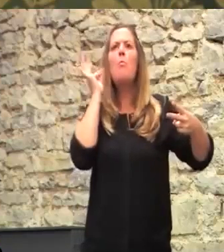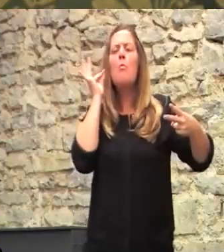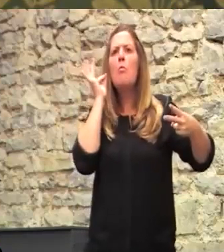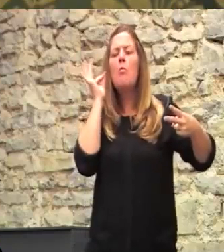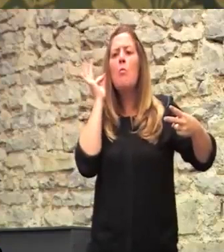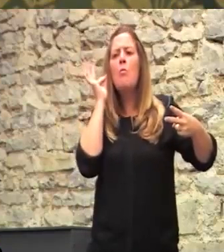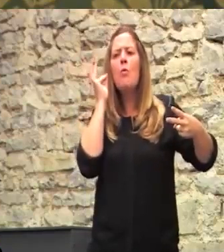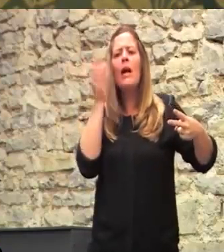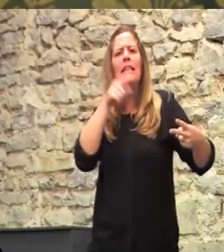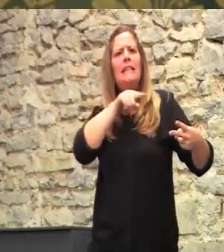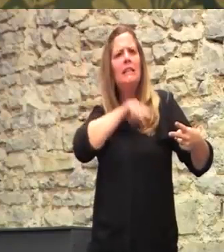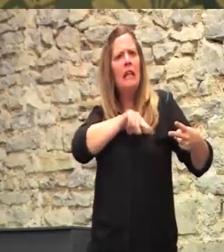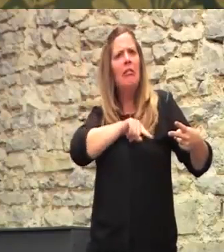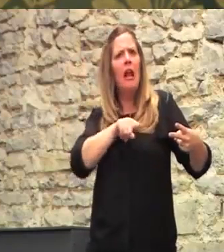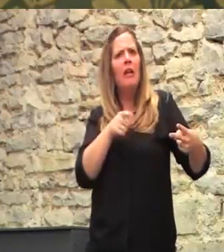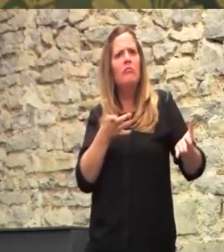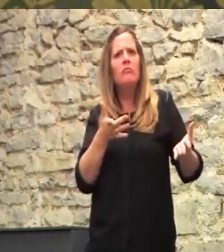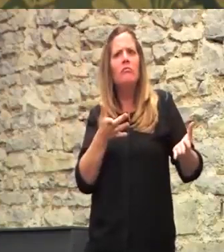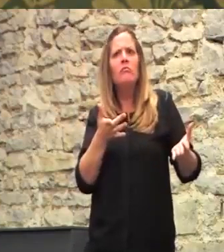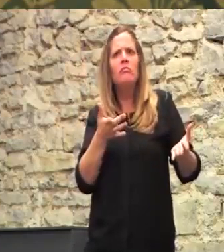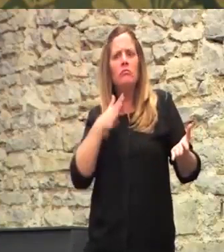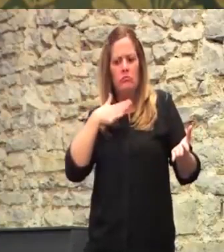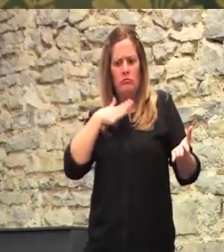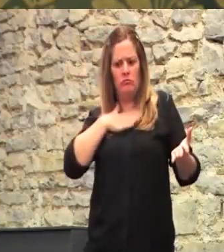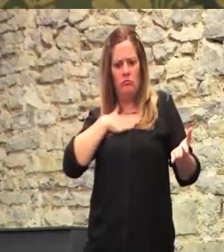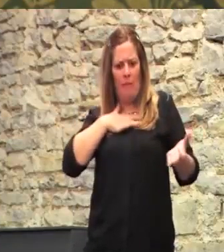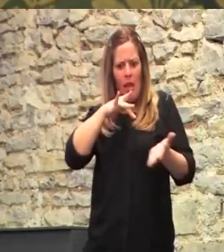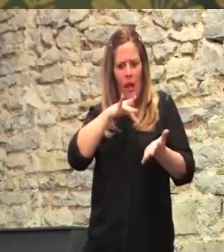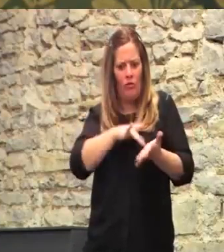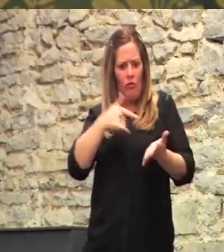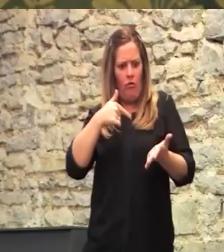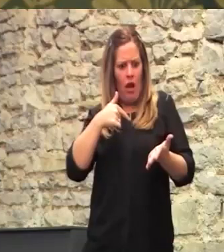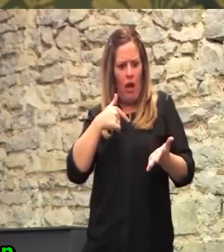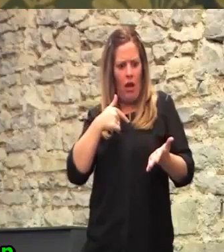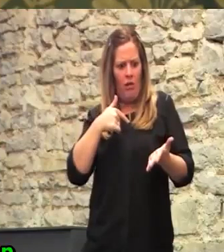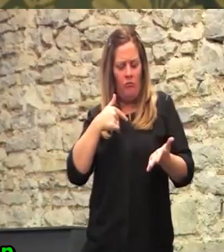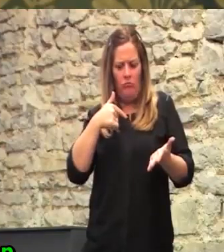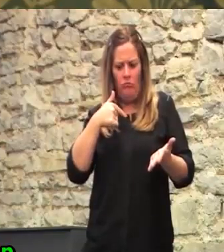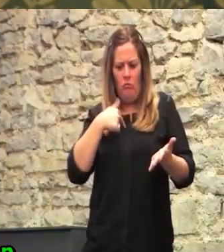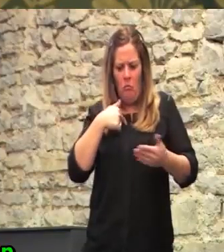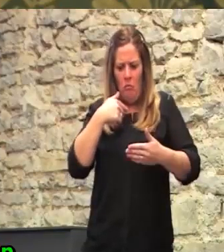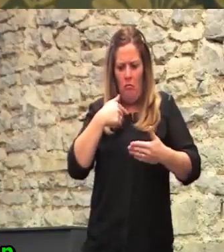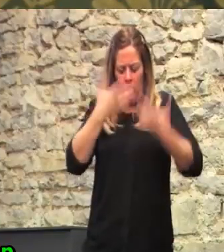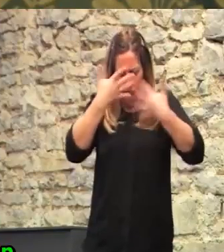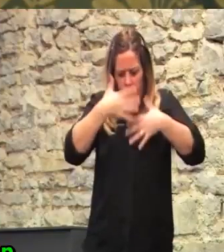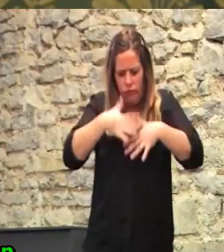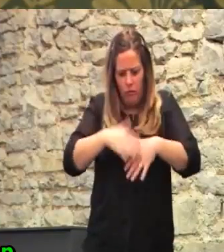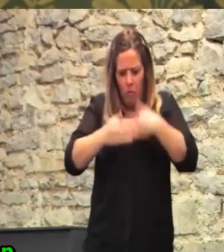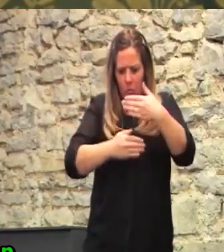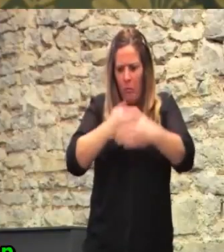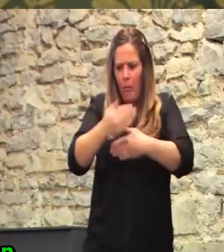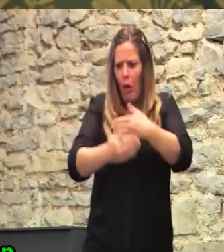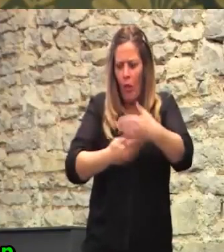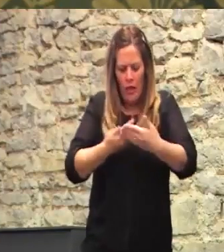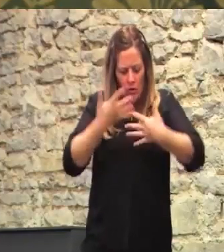sentían que sí que les correspondía es decir que habían hecho un proceso interior por el cual se daba cuenta que había